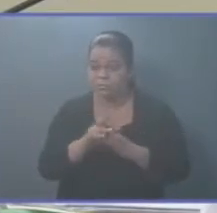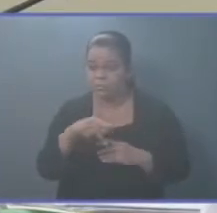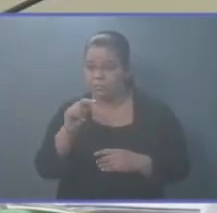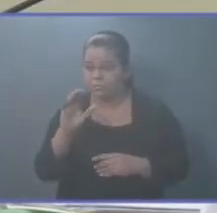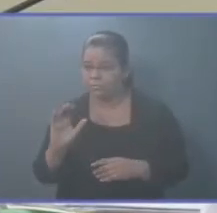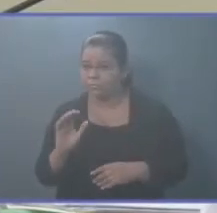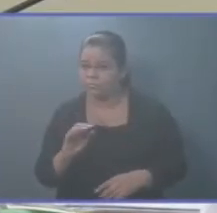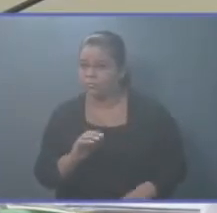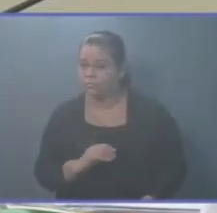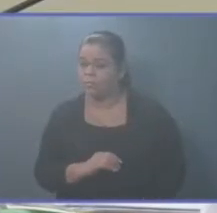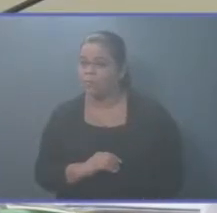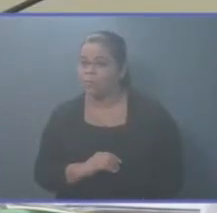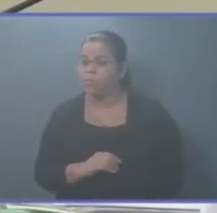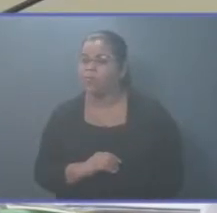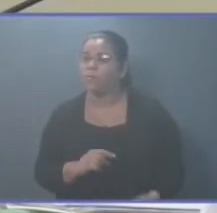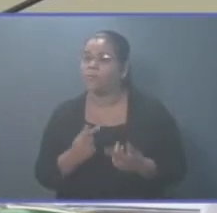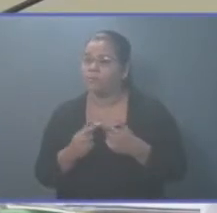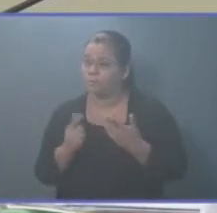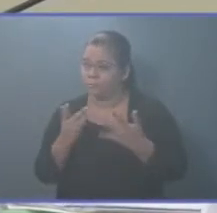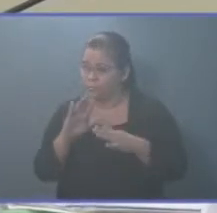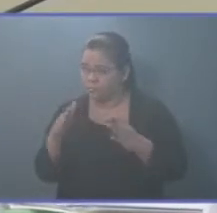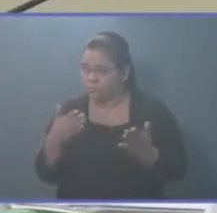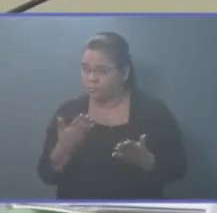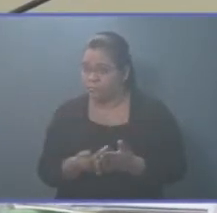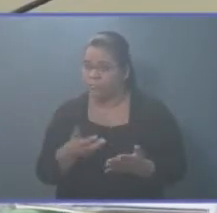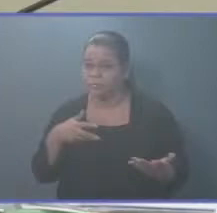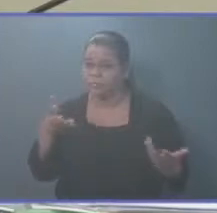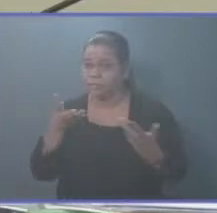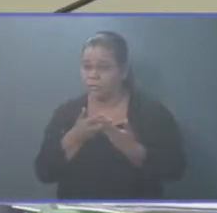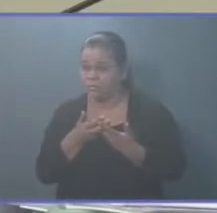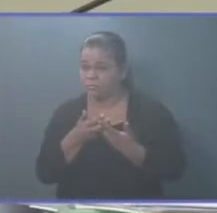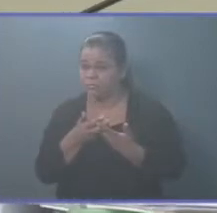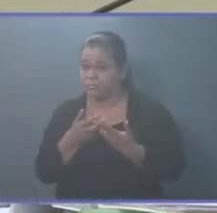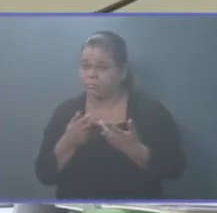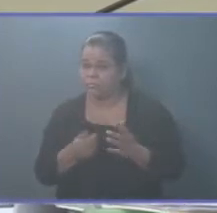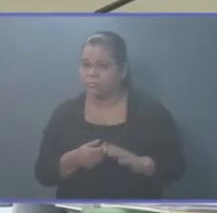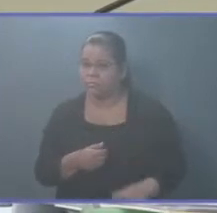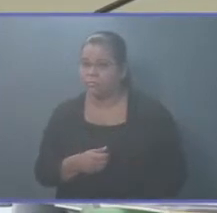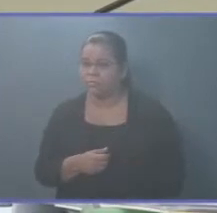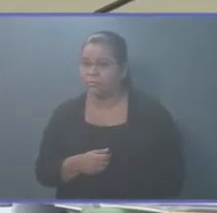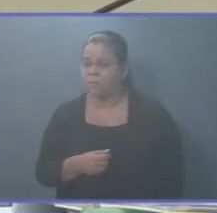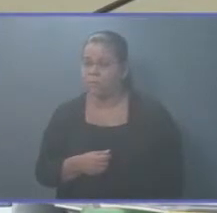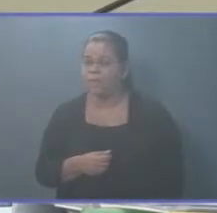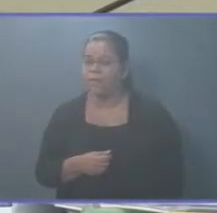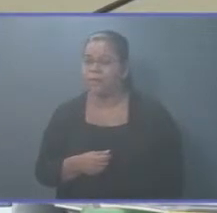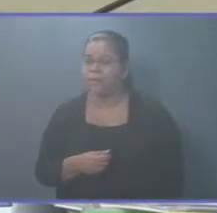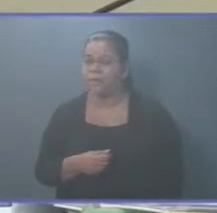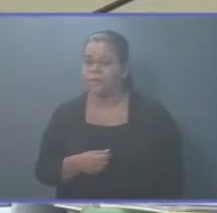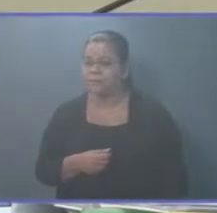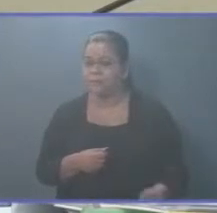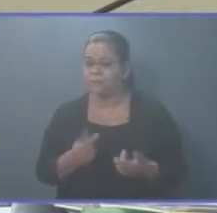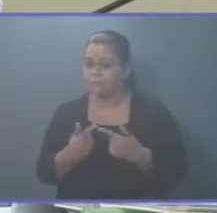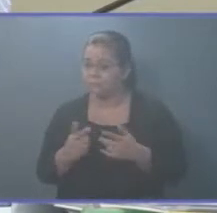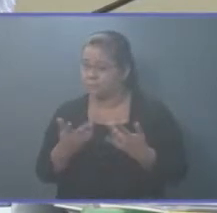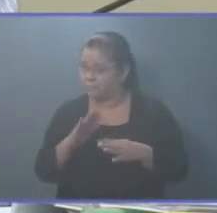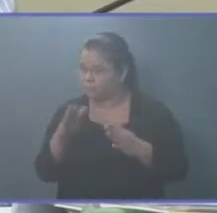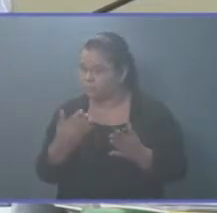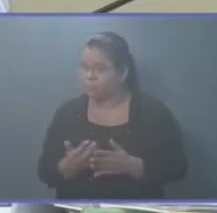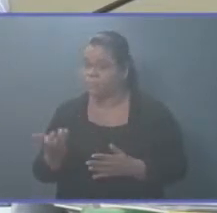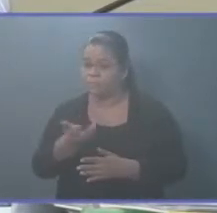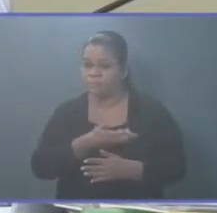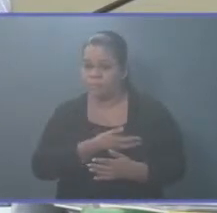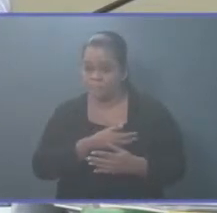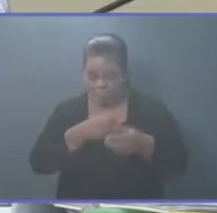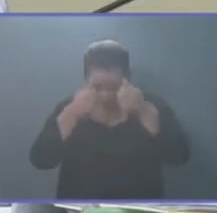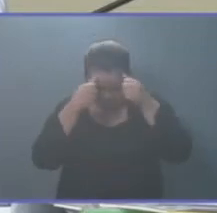especializadas de la Fiscalía. Aquí hay que definir de la Fiscalía General y de la PNC, digo en el